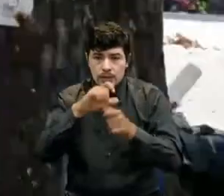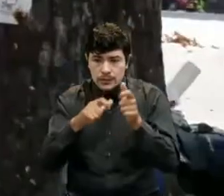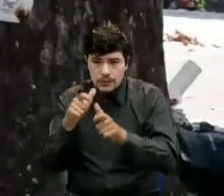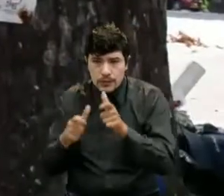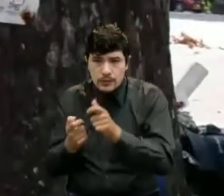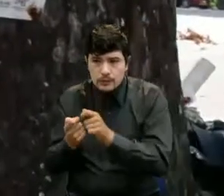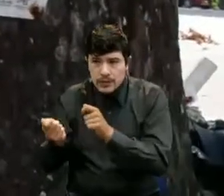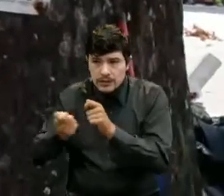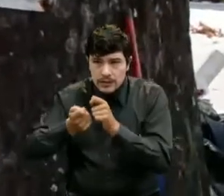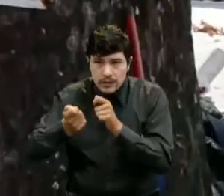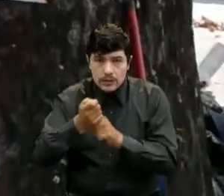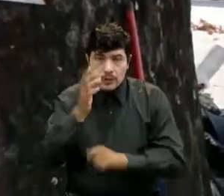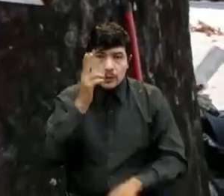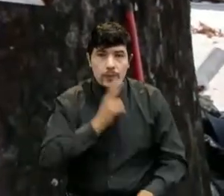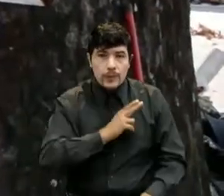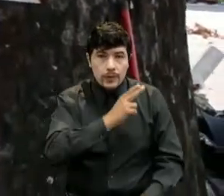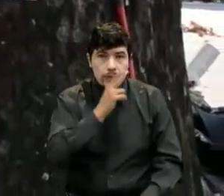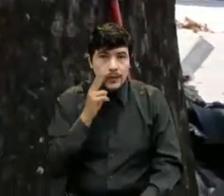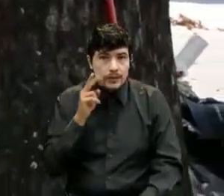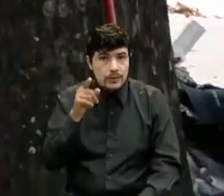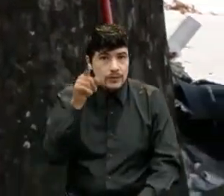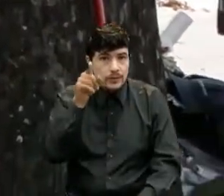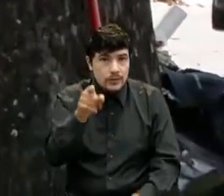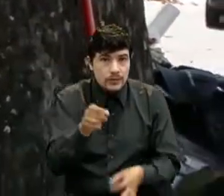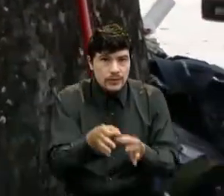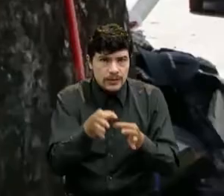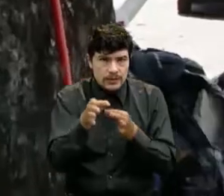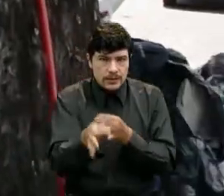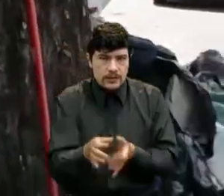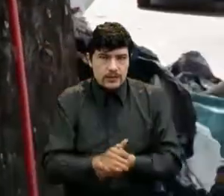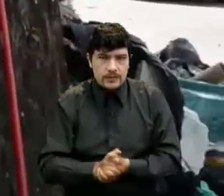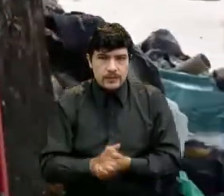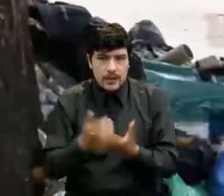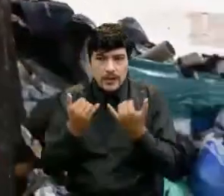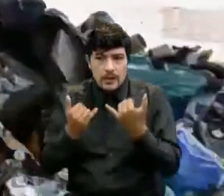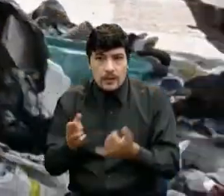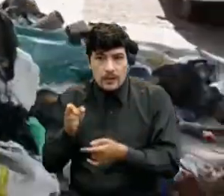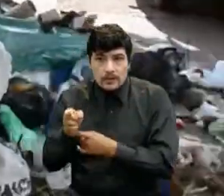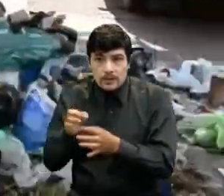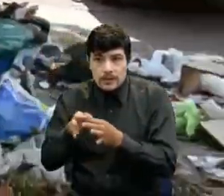vecinos. El compromiso es con su municipio, que prácticamente lo han convertido en un basurero.